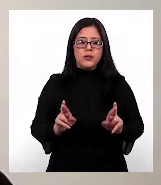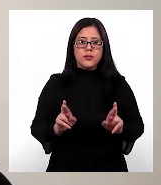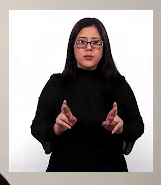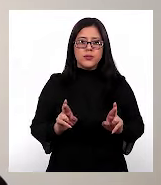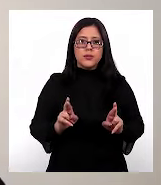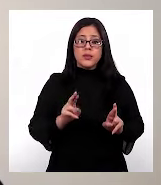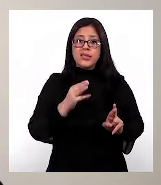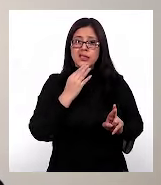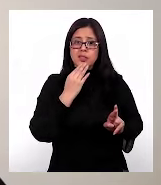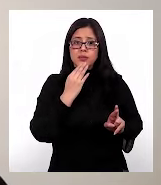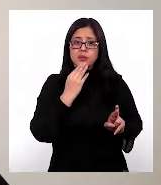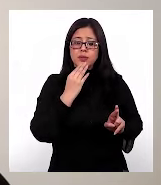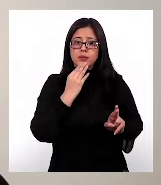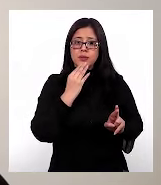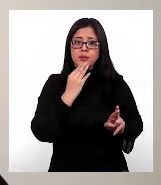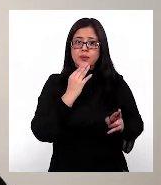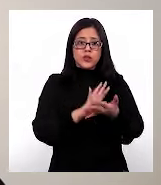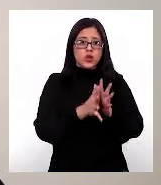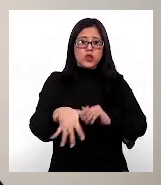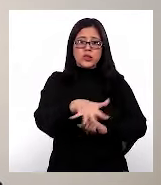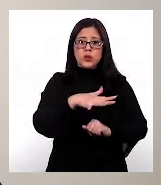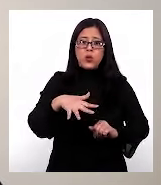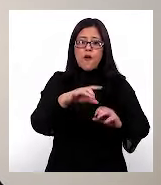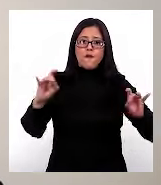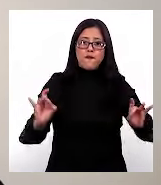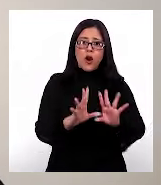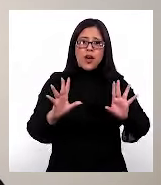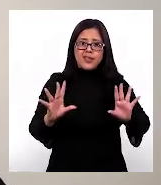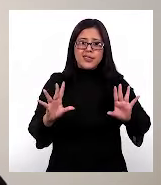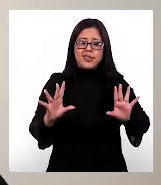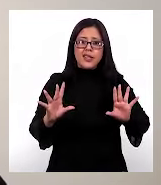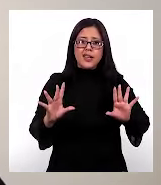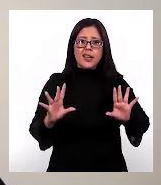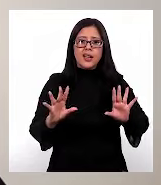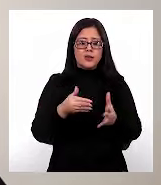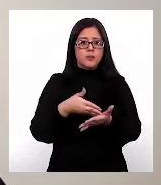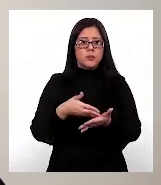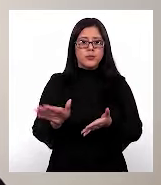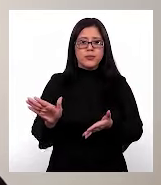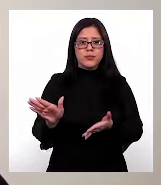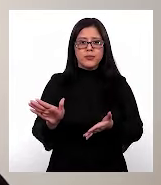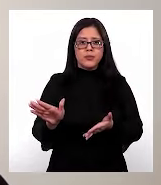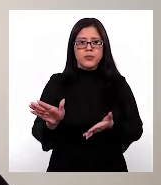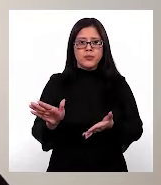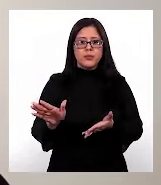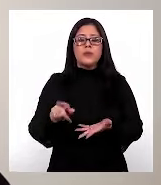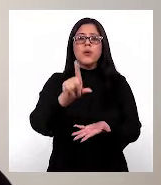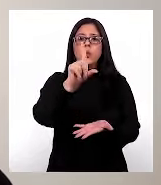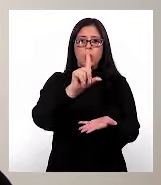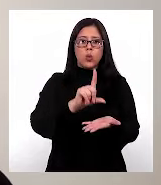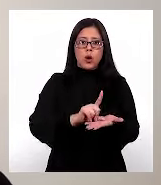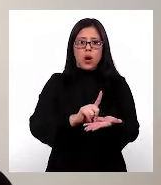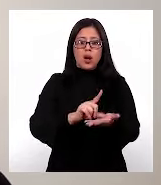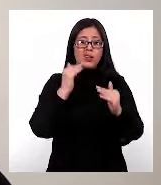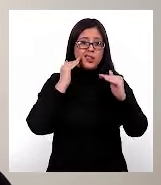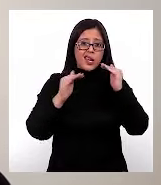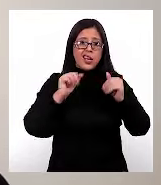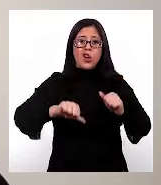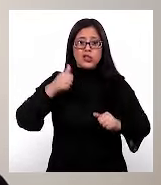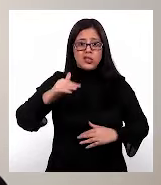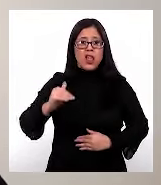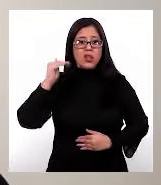que además toda situación de violencia sea de una vez erradicada en una zona